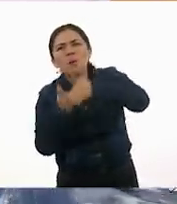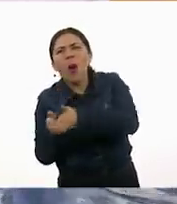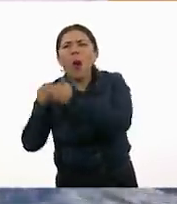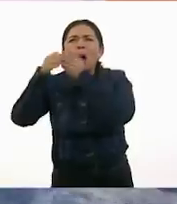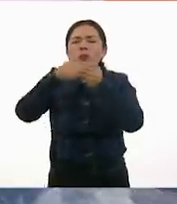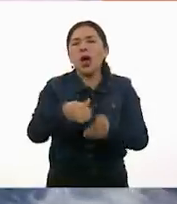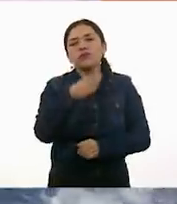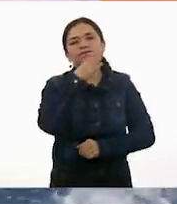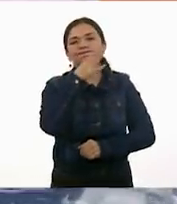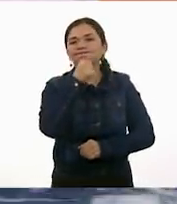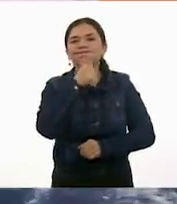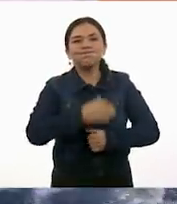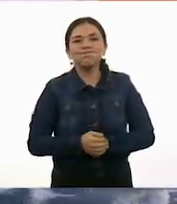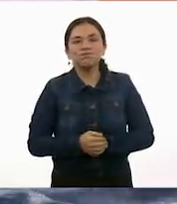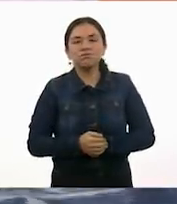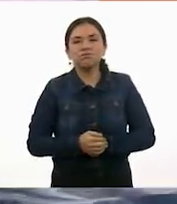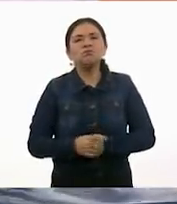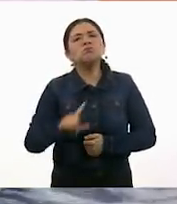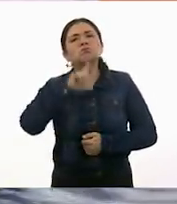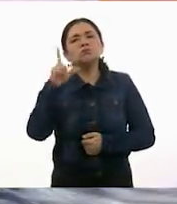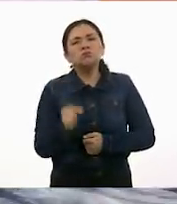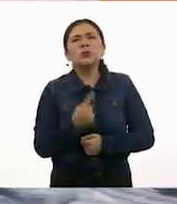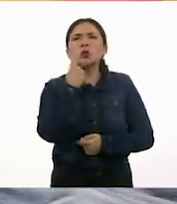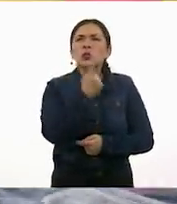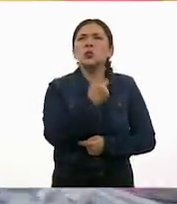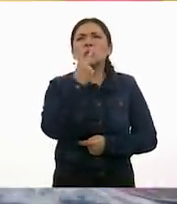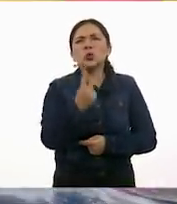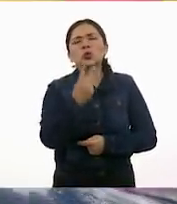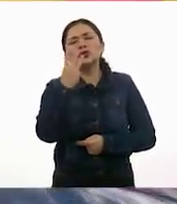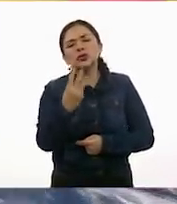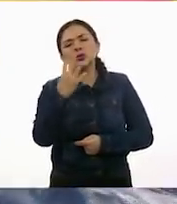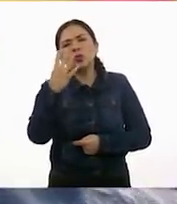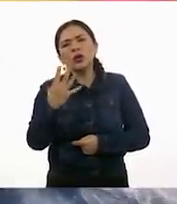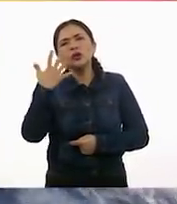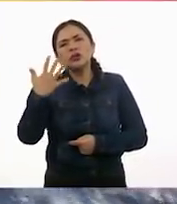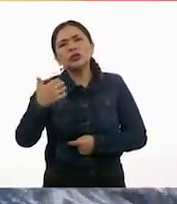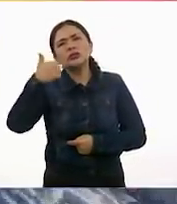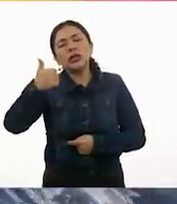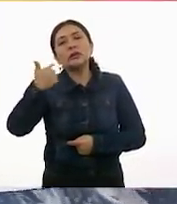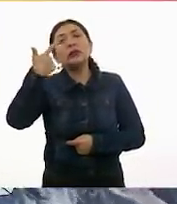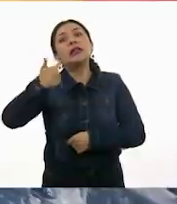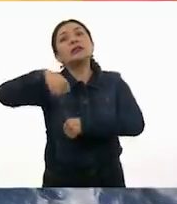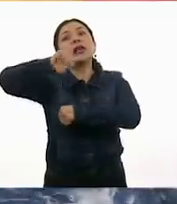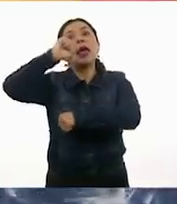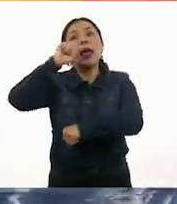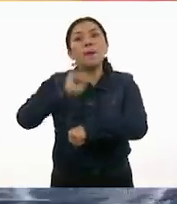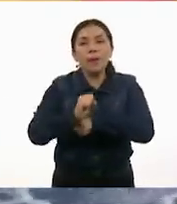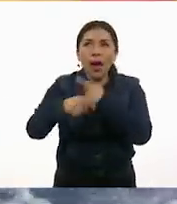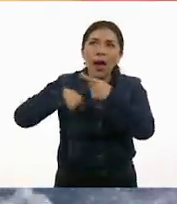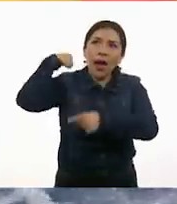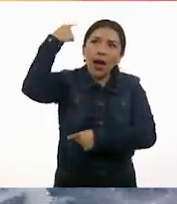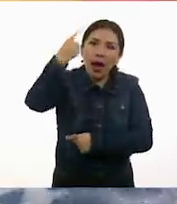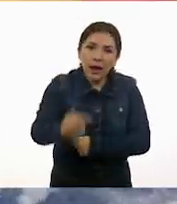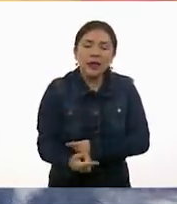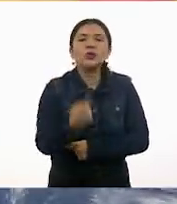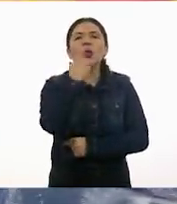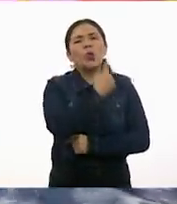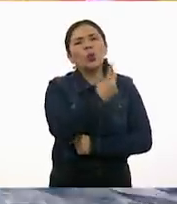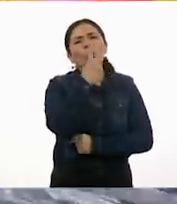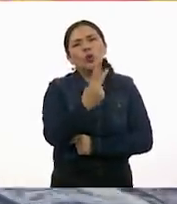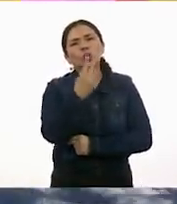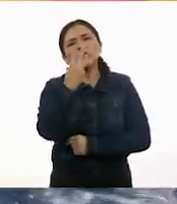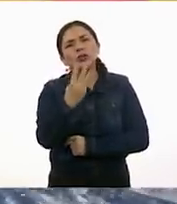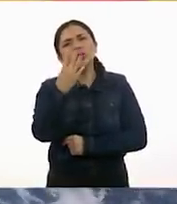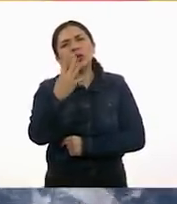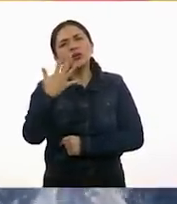navegar. Pasaron una, dos, tres, cuatro, cinco, seis, siete semanas. Pasaron una,